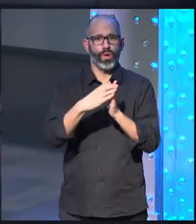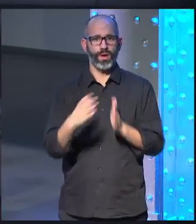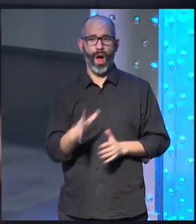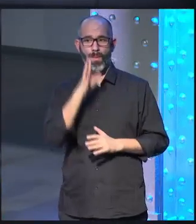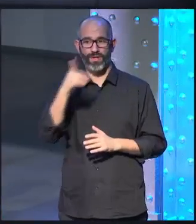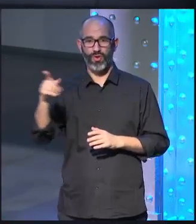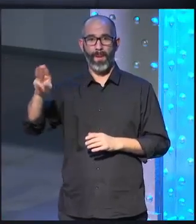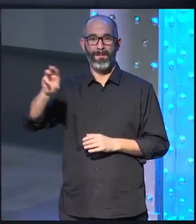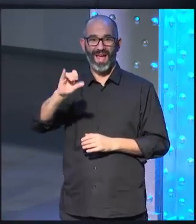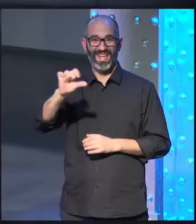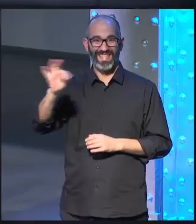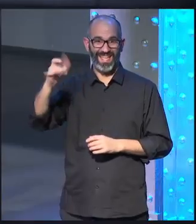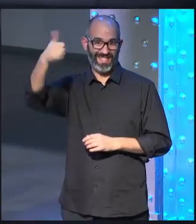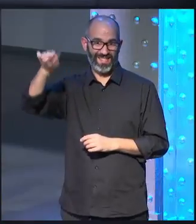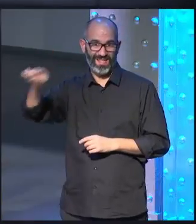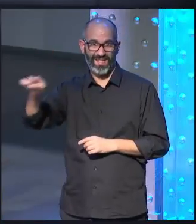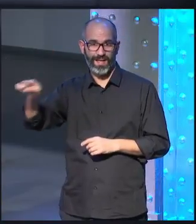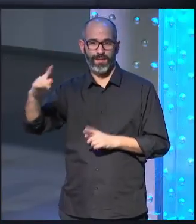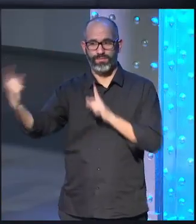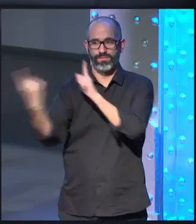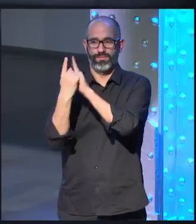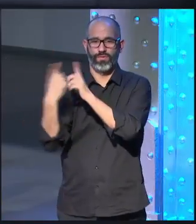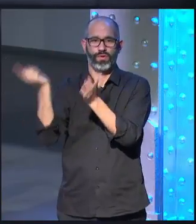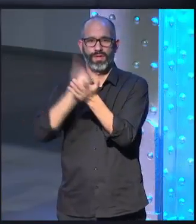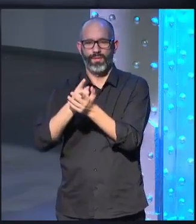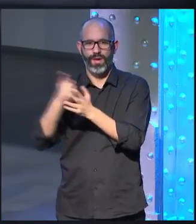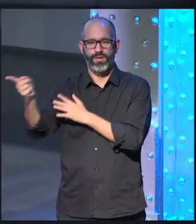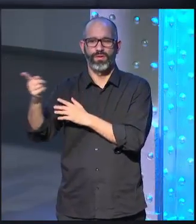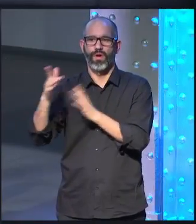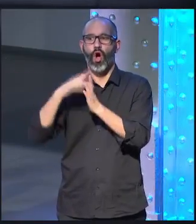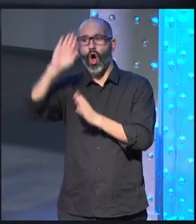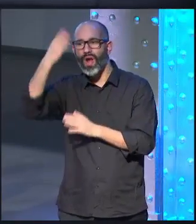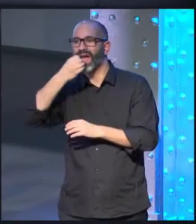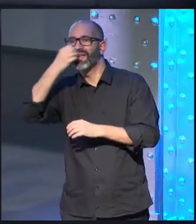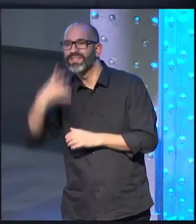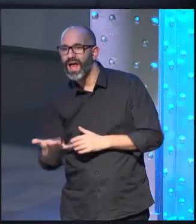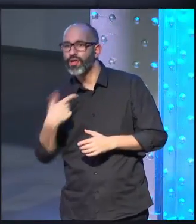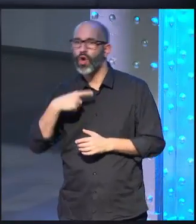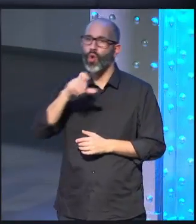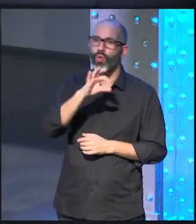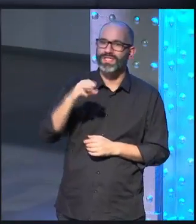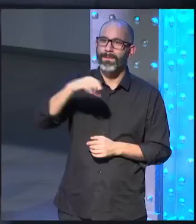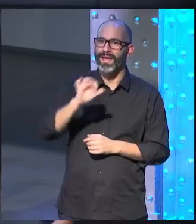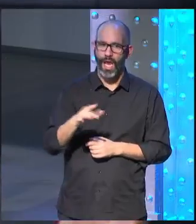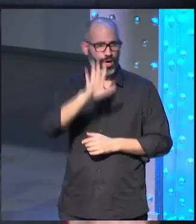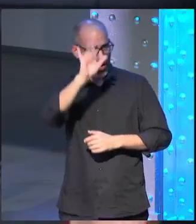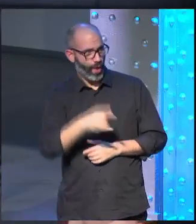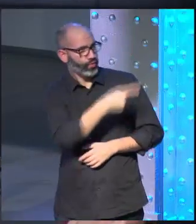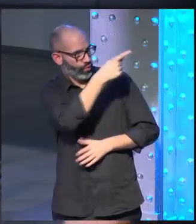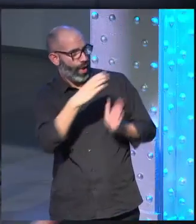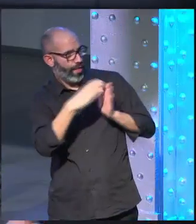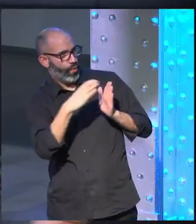cuando me crucé otra vez con él en una cumbre de directivos. Digo, hola José María, digo, ¿qué tal? Digo, soy Luis Miguel de Fundación Telefónica. Dice, sí, hombre, el de